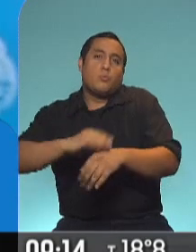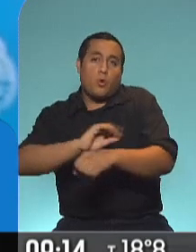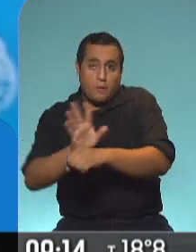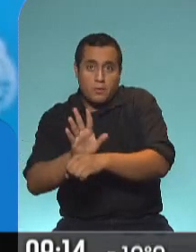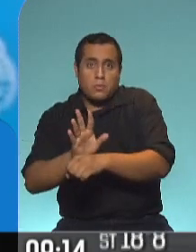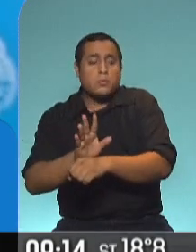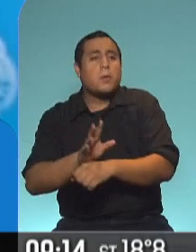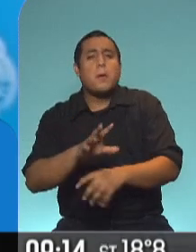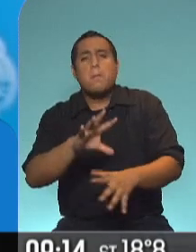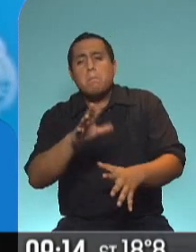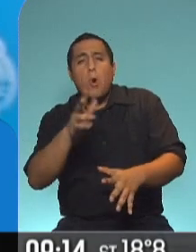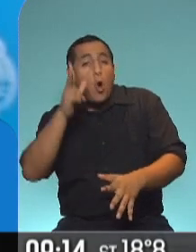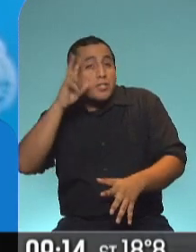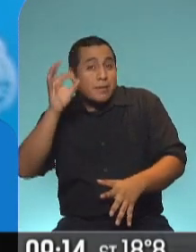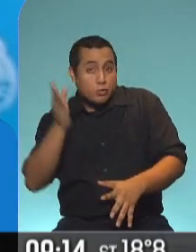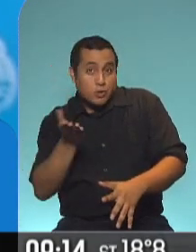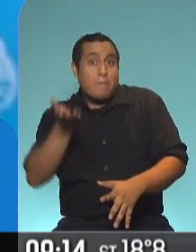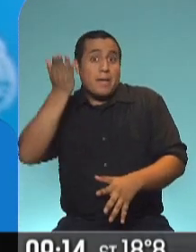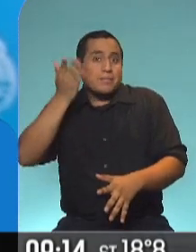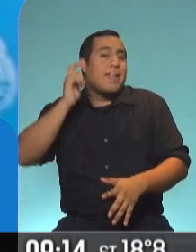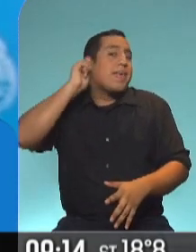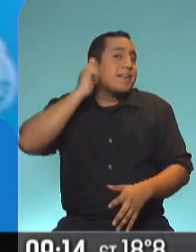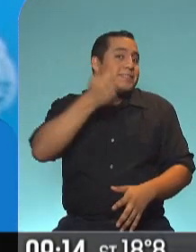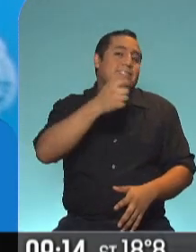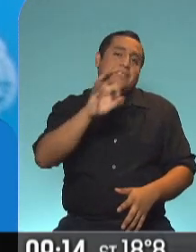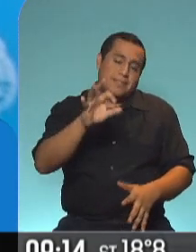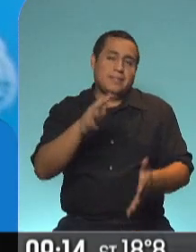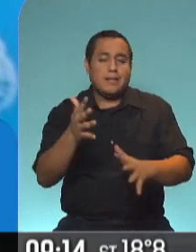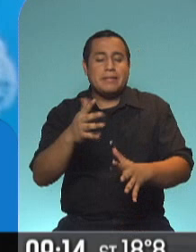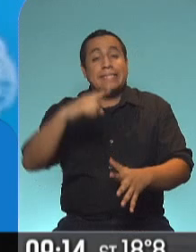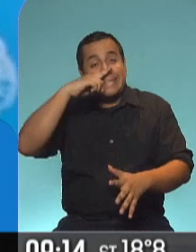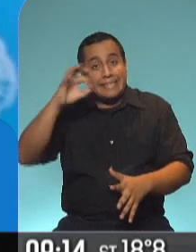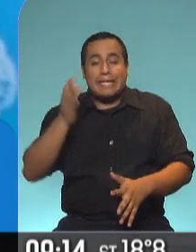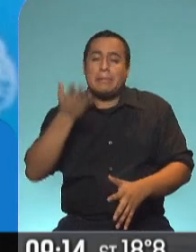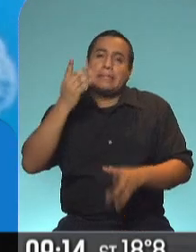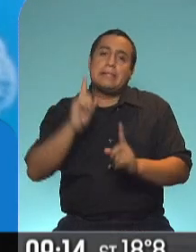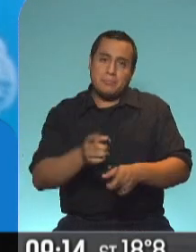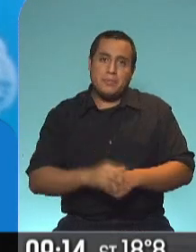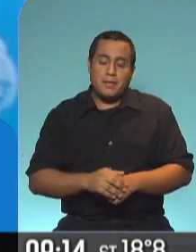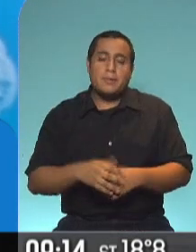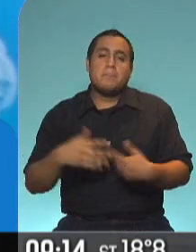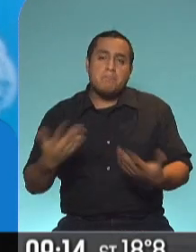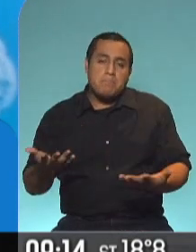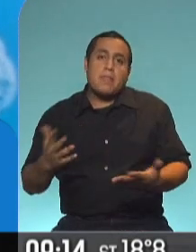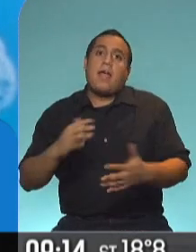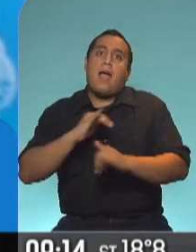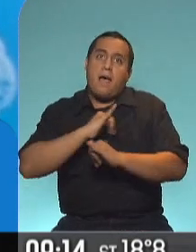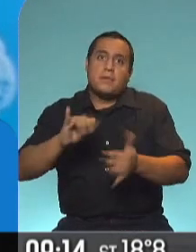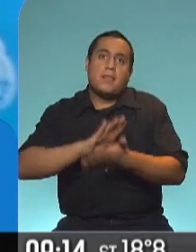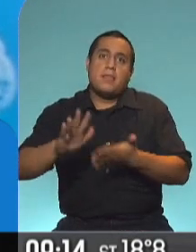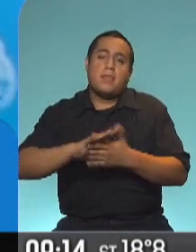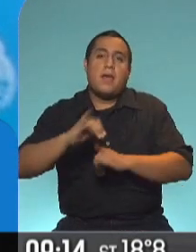más del 80 por ciento tienen 60 años sobre todo más de 70 por lo tanto renovamos la